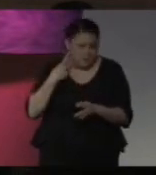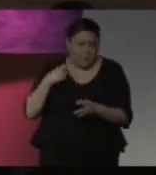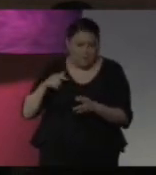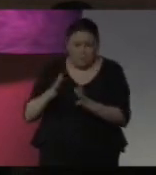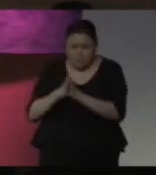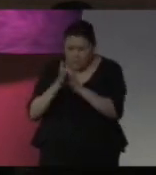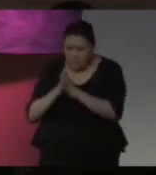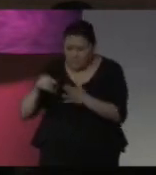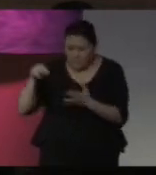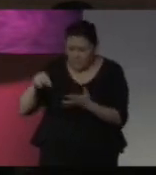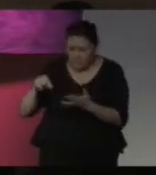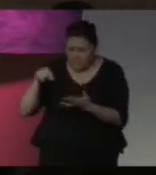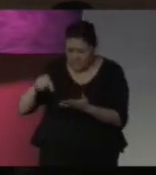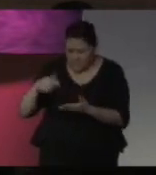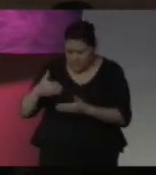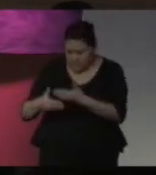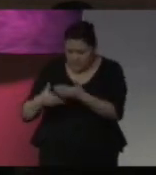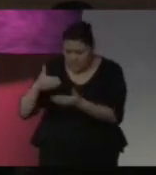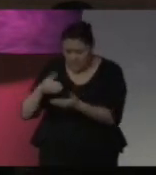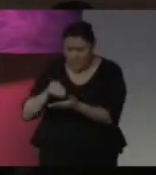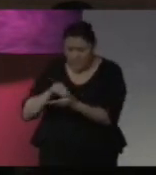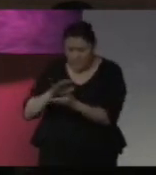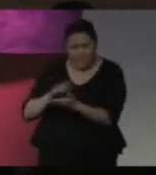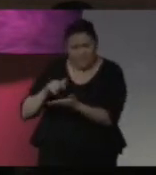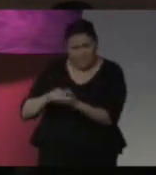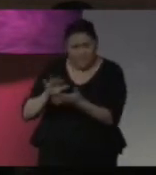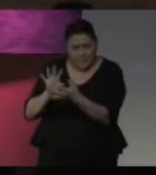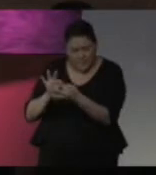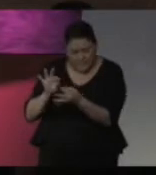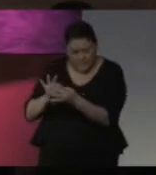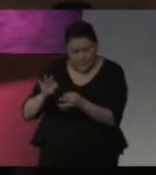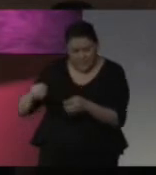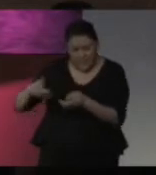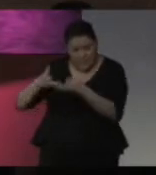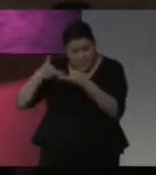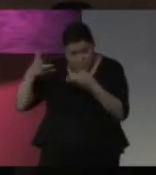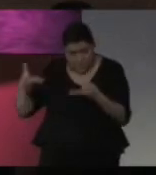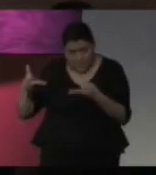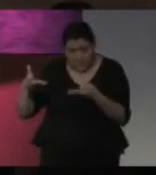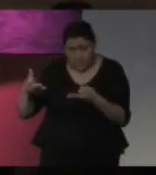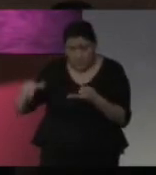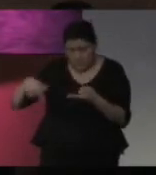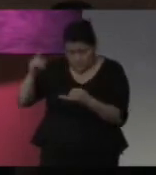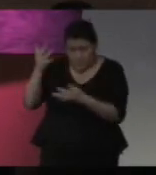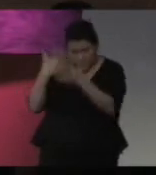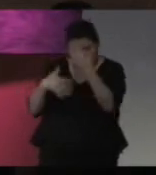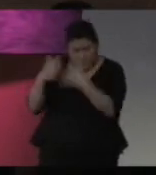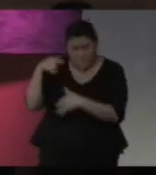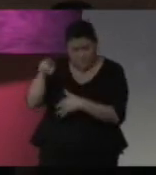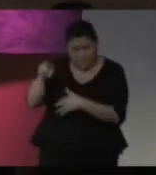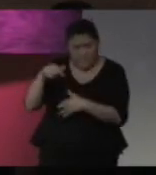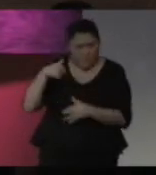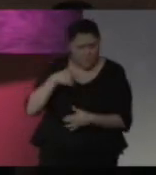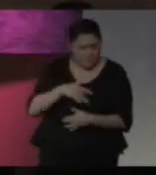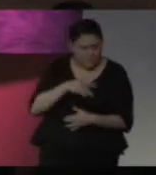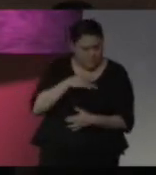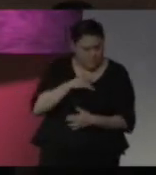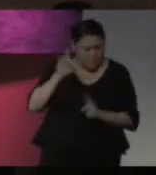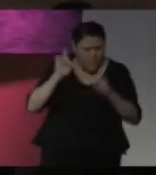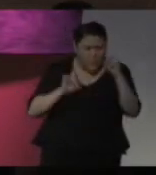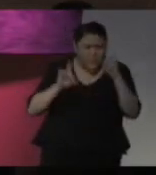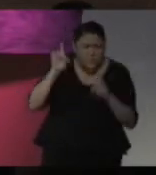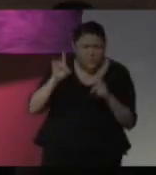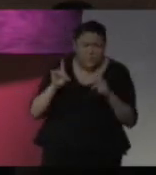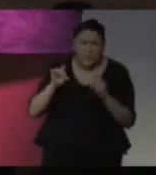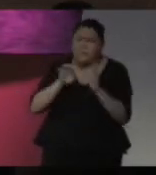y lo que mencionabas acerca de las tierras, me pregunto cómo es que